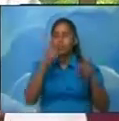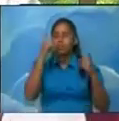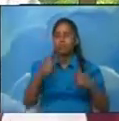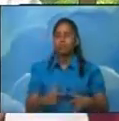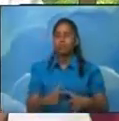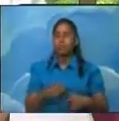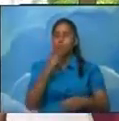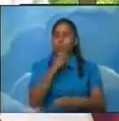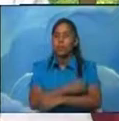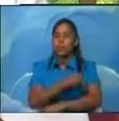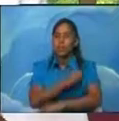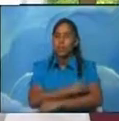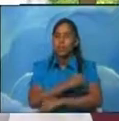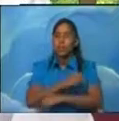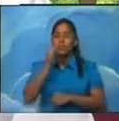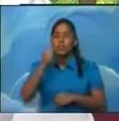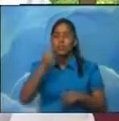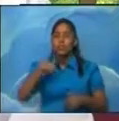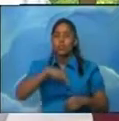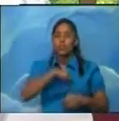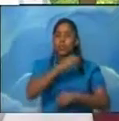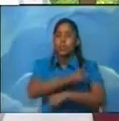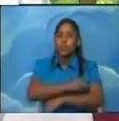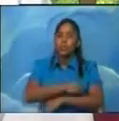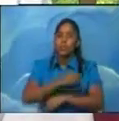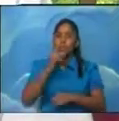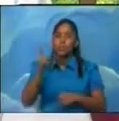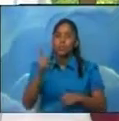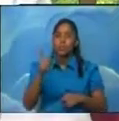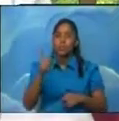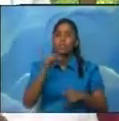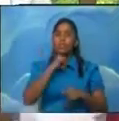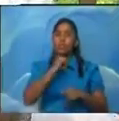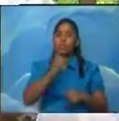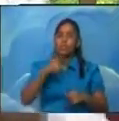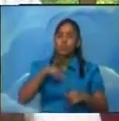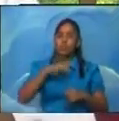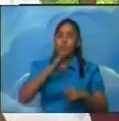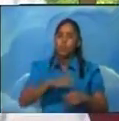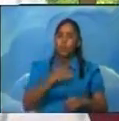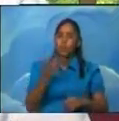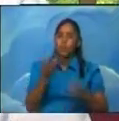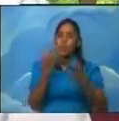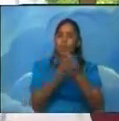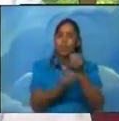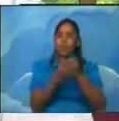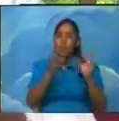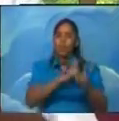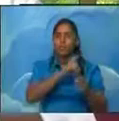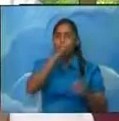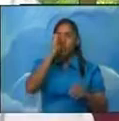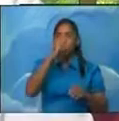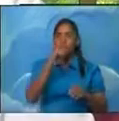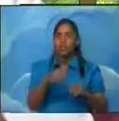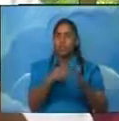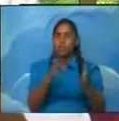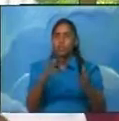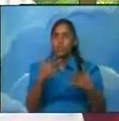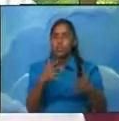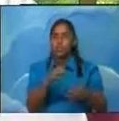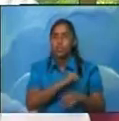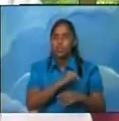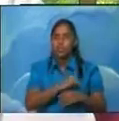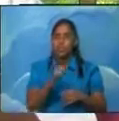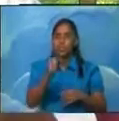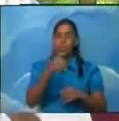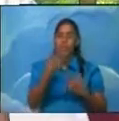le obedezca? Si nosotros le obedecemos a Él, nos ponemos en las manos del Señor sin ningún nerviosismo, sin miedo a